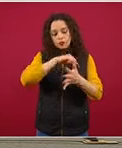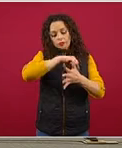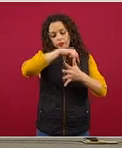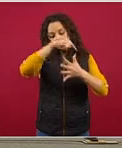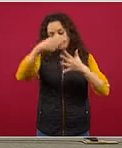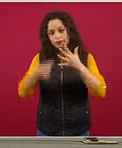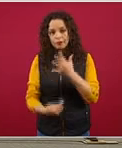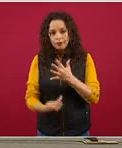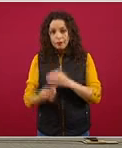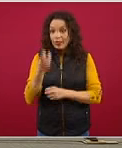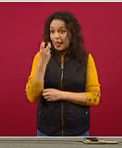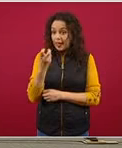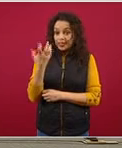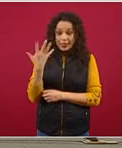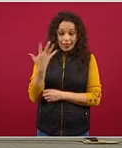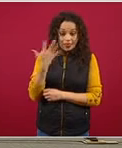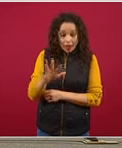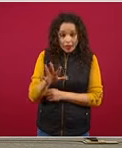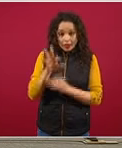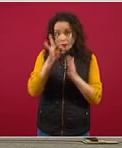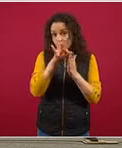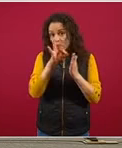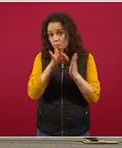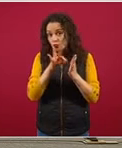Estos 10 indicadores tienen una